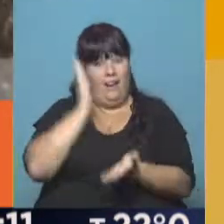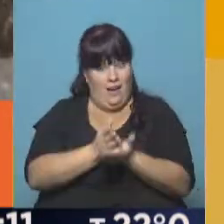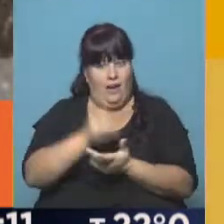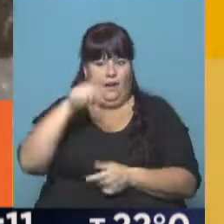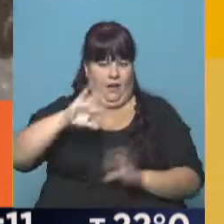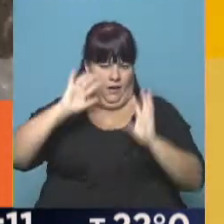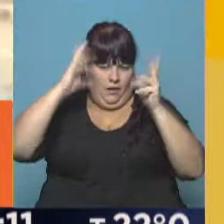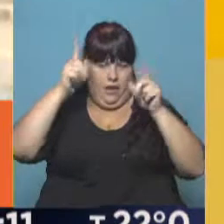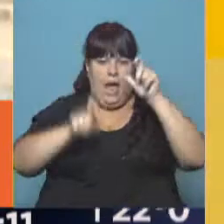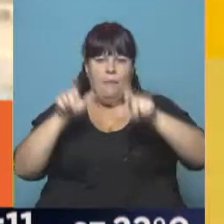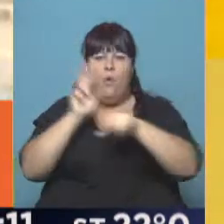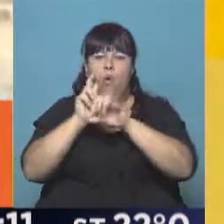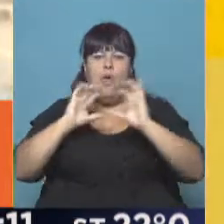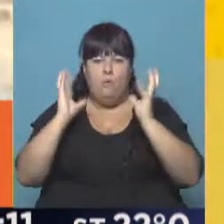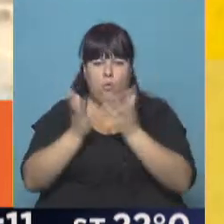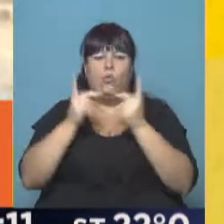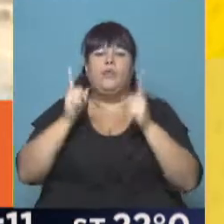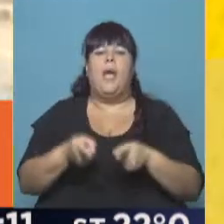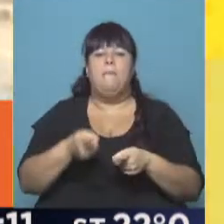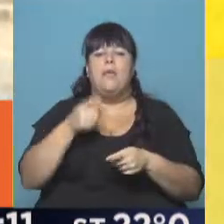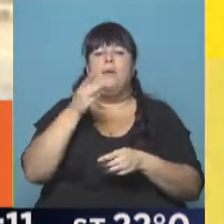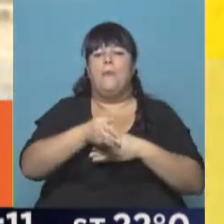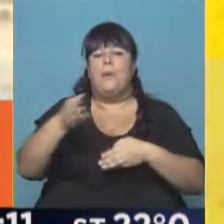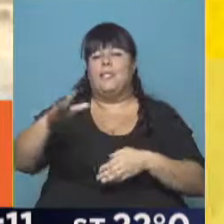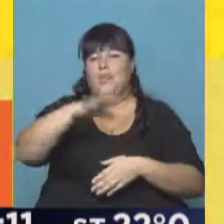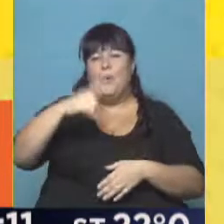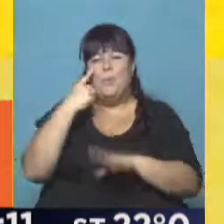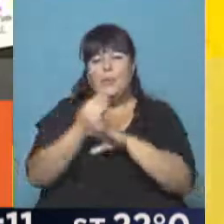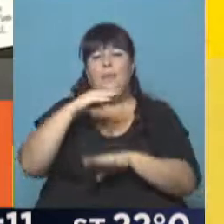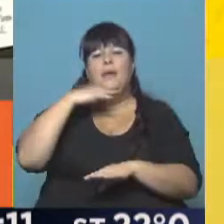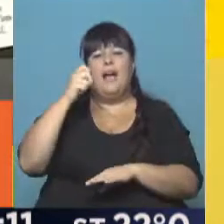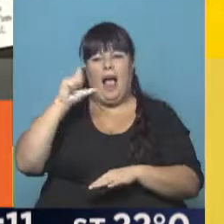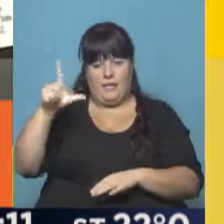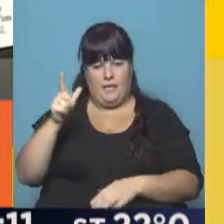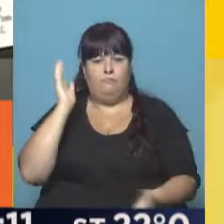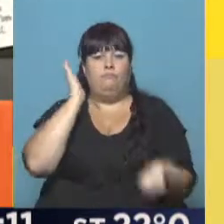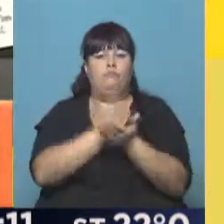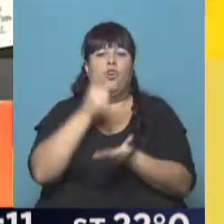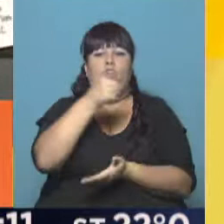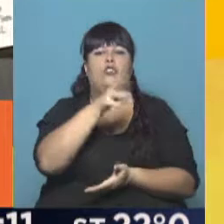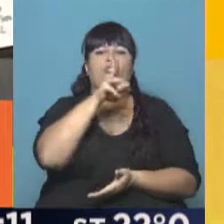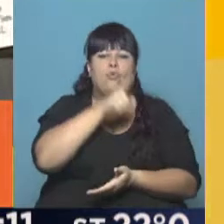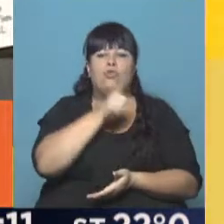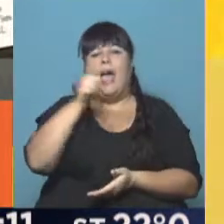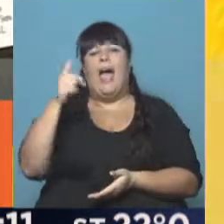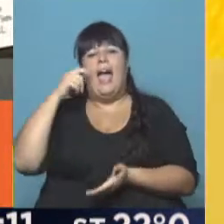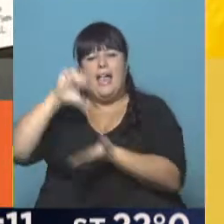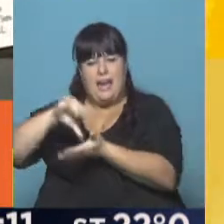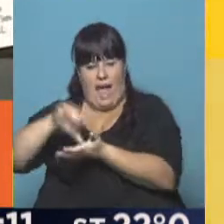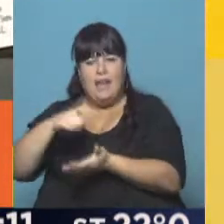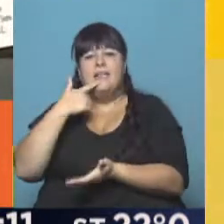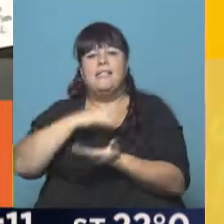provocó el repudio de los ambientalistas y de los vecinos de Hachan. Sanciones contra Rusia e Irán. El